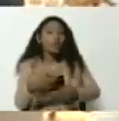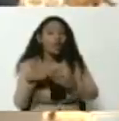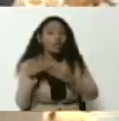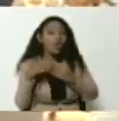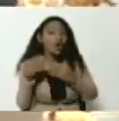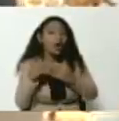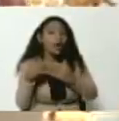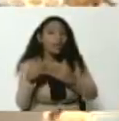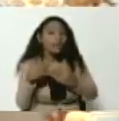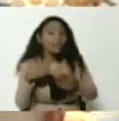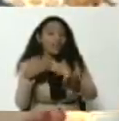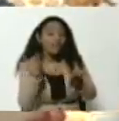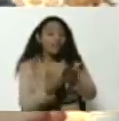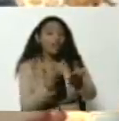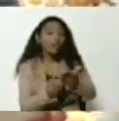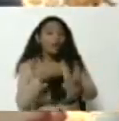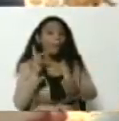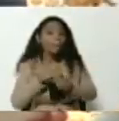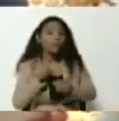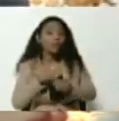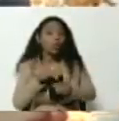$360 millones de factura petrolera.